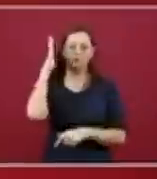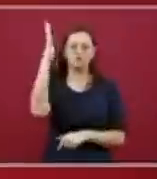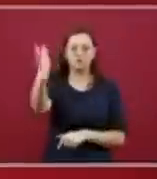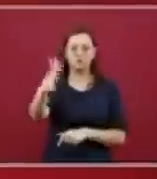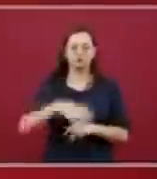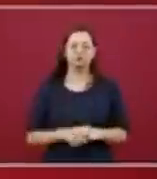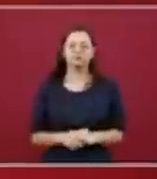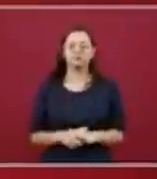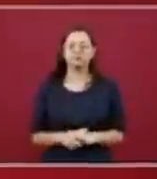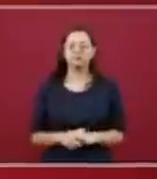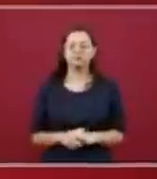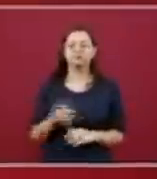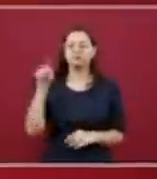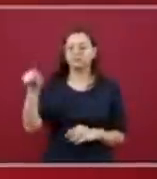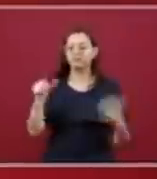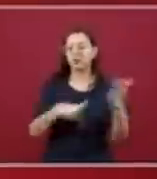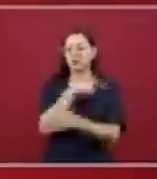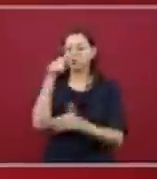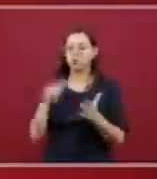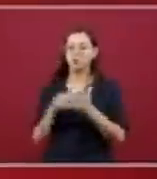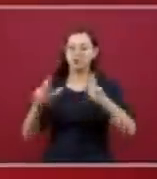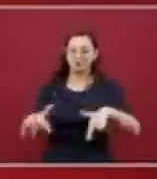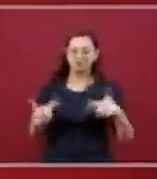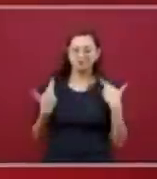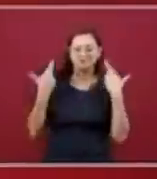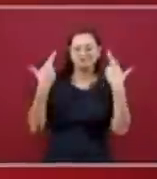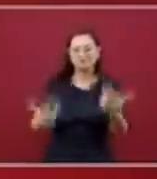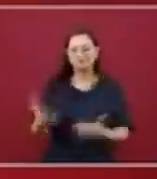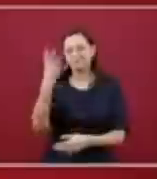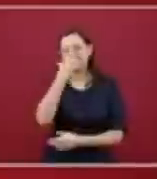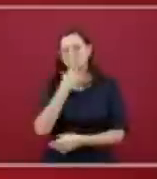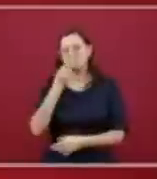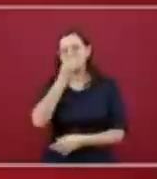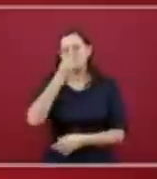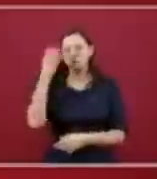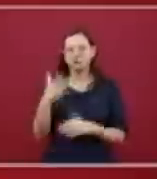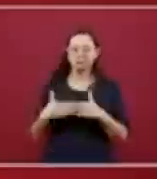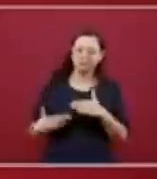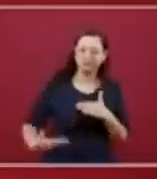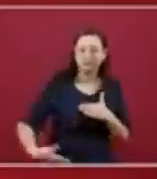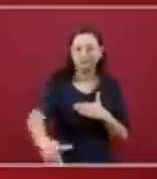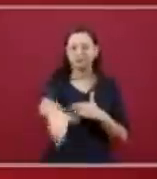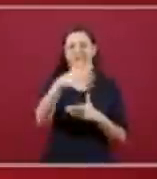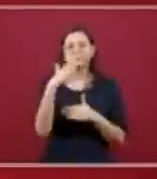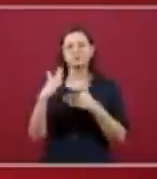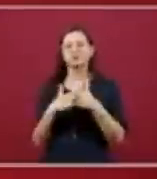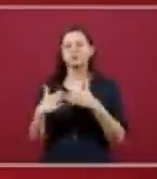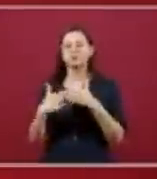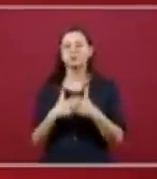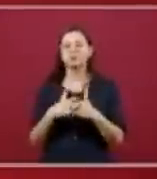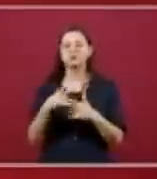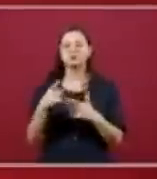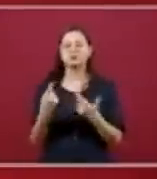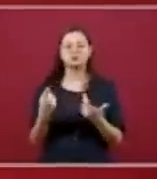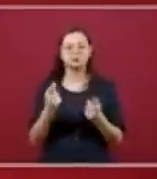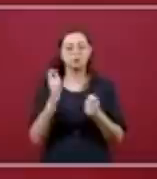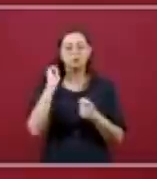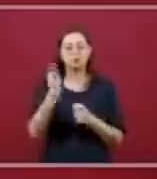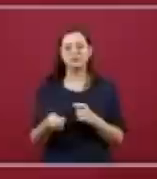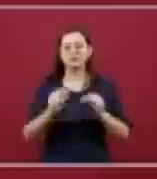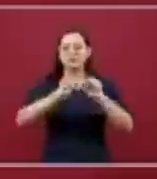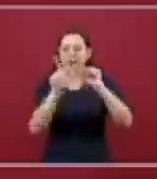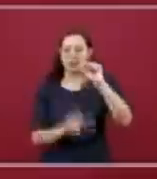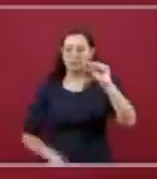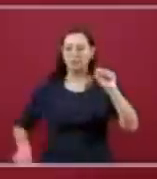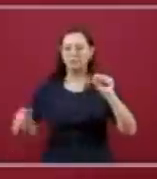Será un hermoso legado que marque un compromiso con los por nacer, que representa el nacimiento de un nuevo México